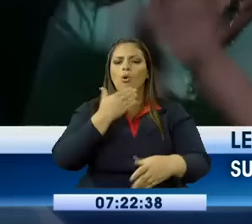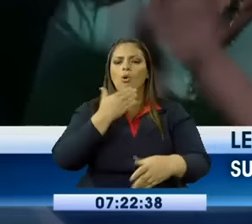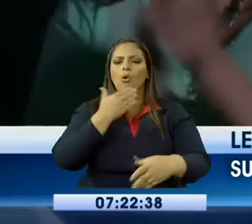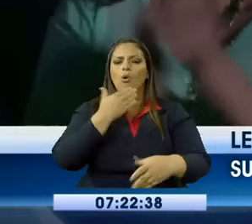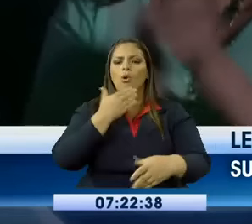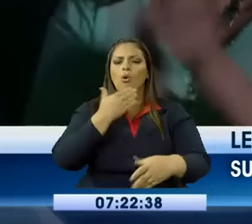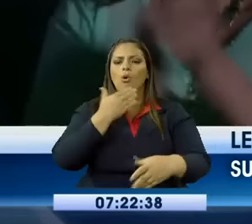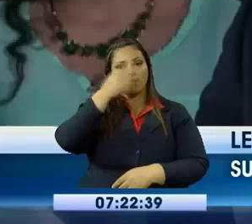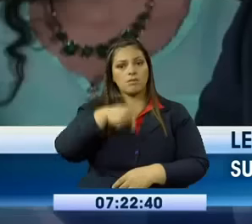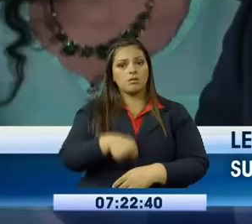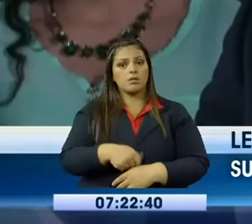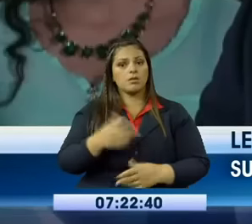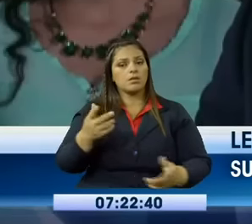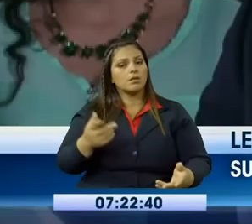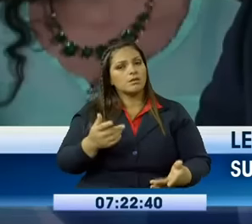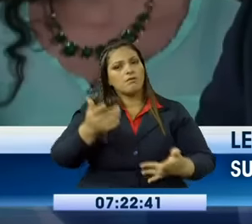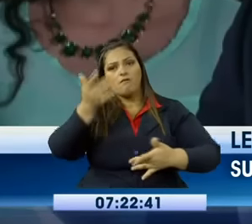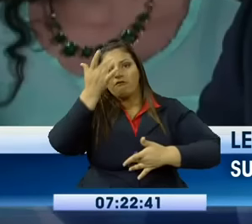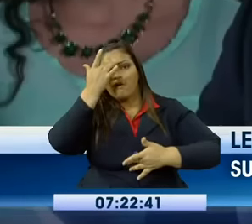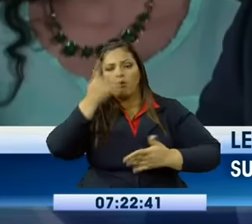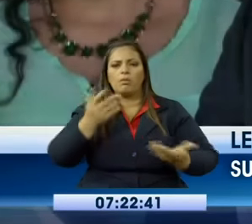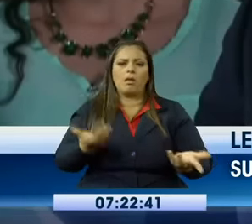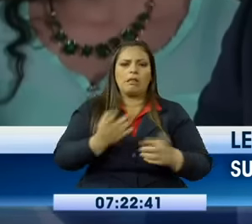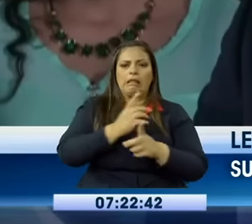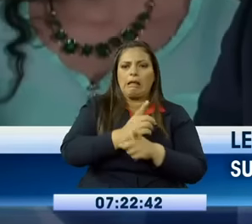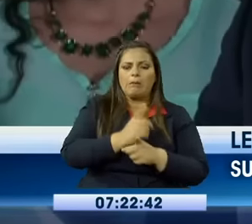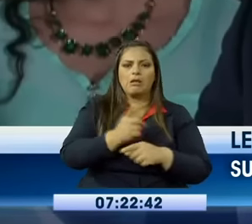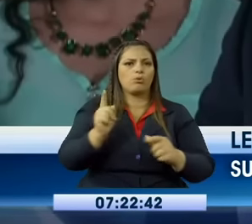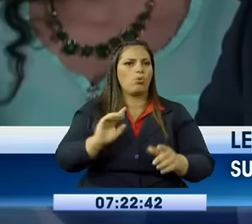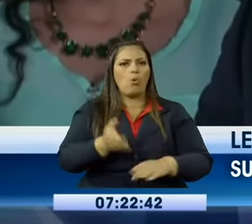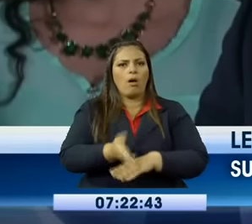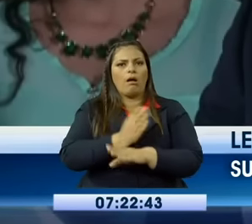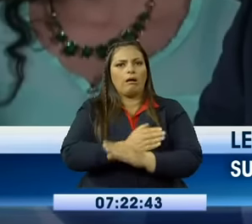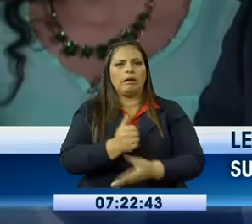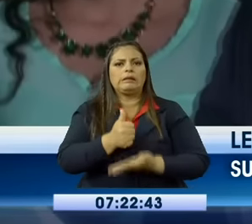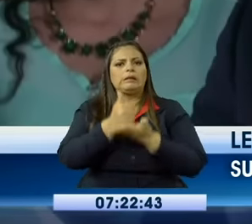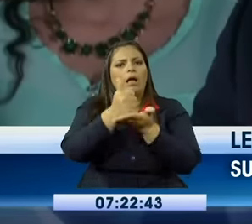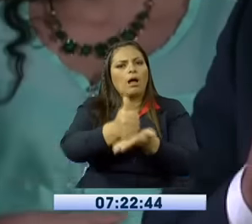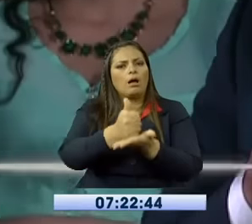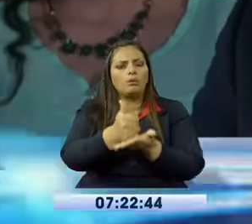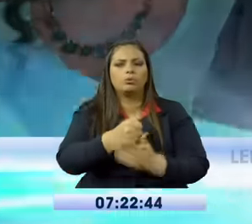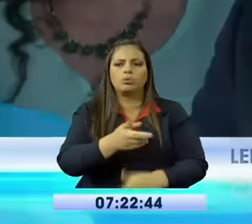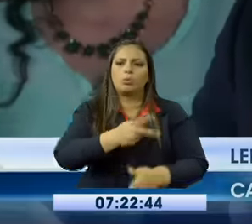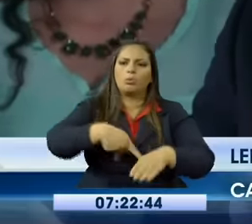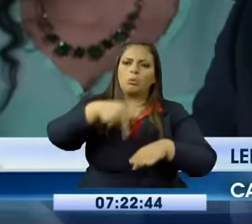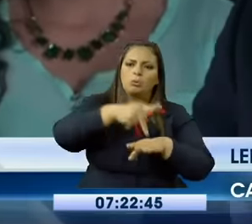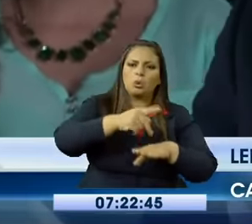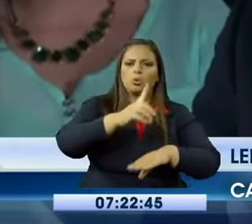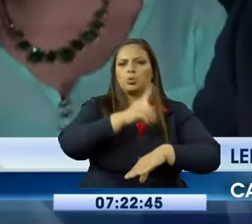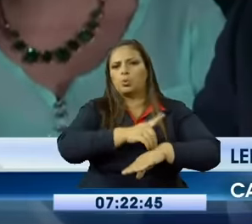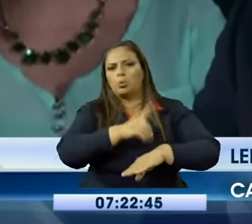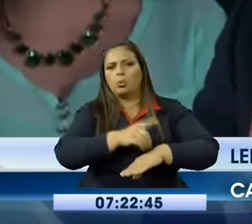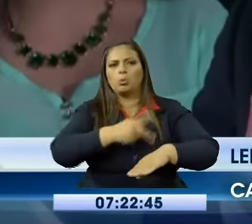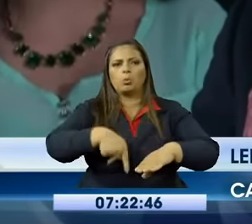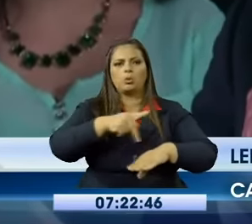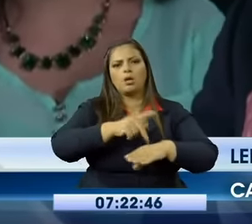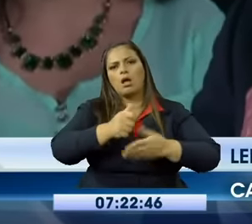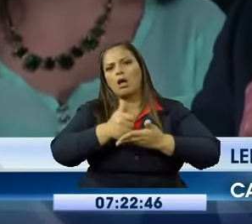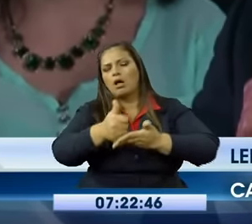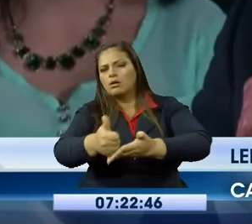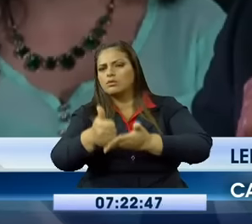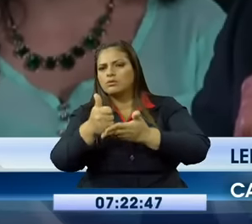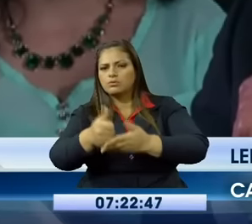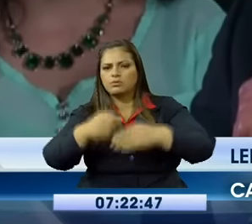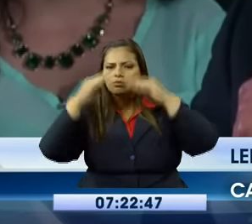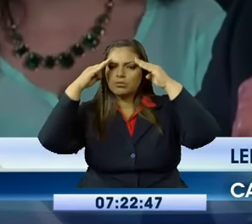que se requiere, con la frecuencia que se requiera, con los profesionales que se requieran, el parto institucionalizado para que no corran el